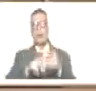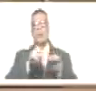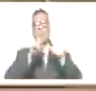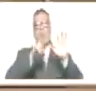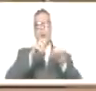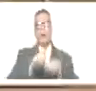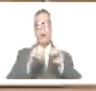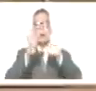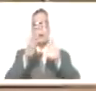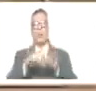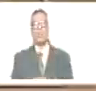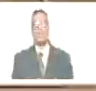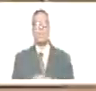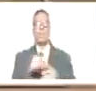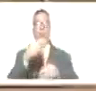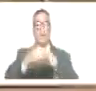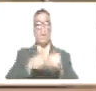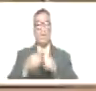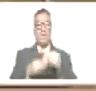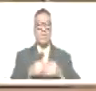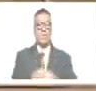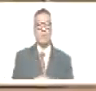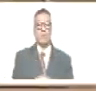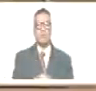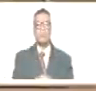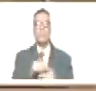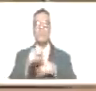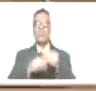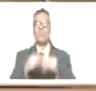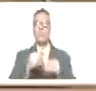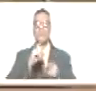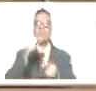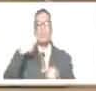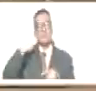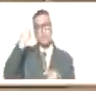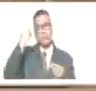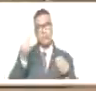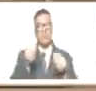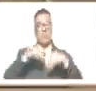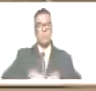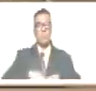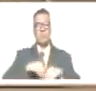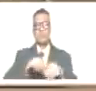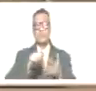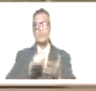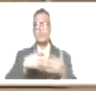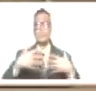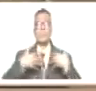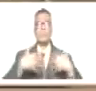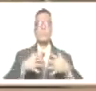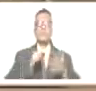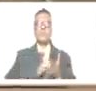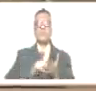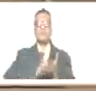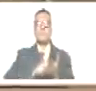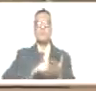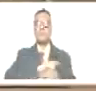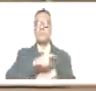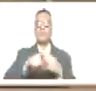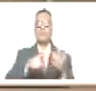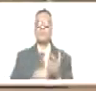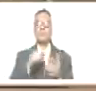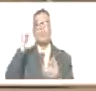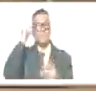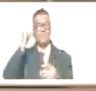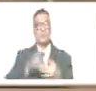12.708.709, remisión que es efectuada según lo acordado en la sesión extraordinaria de la sala plena de fecha 21